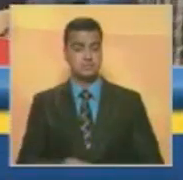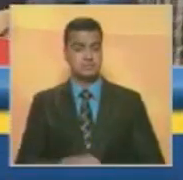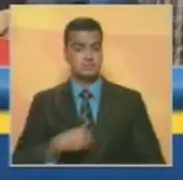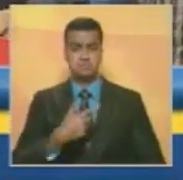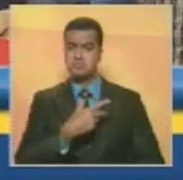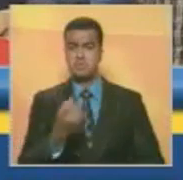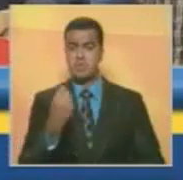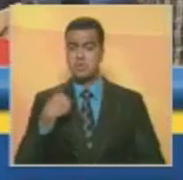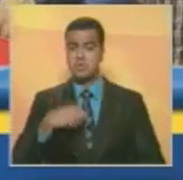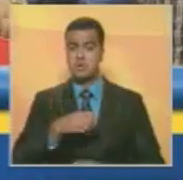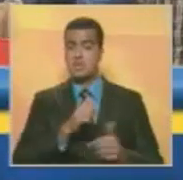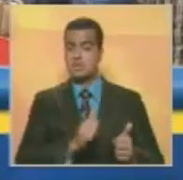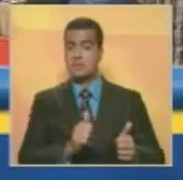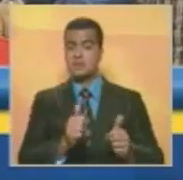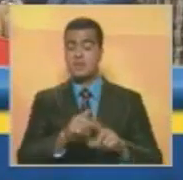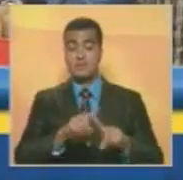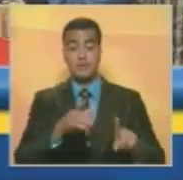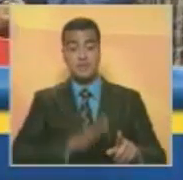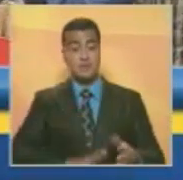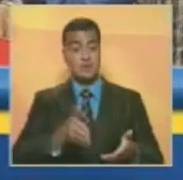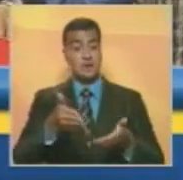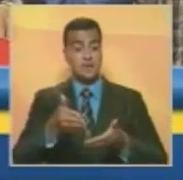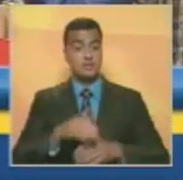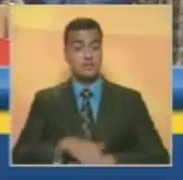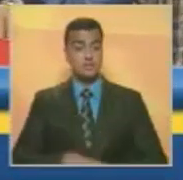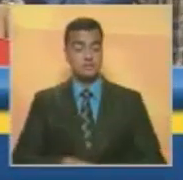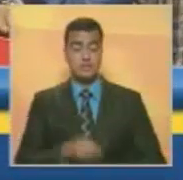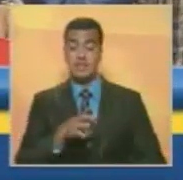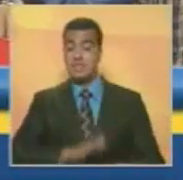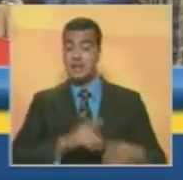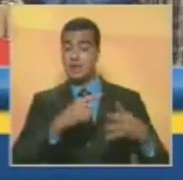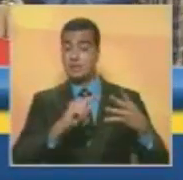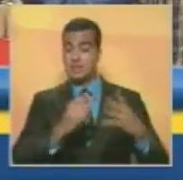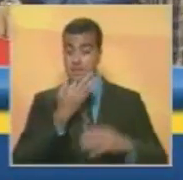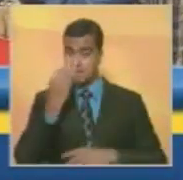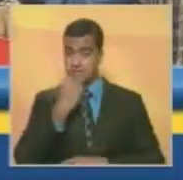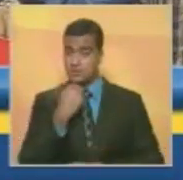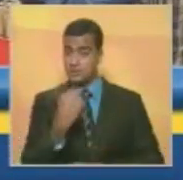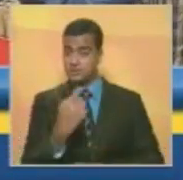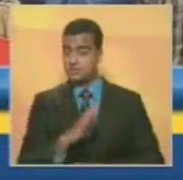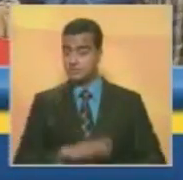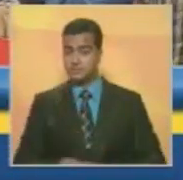no, pero estamos ganando. Ahí están las encuestas serias que lo dicen.